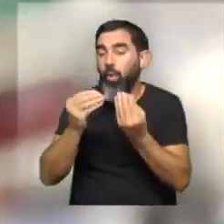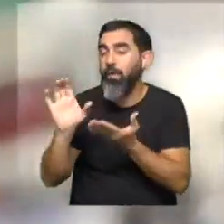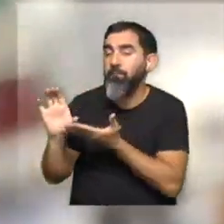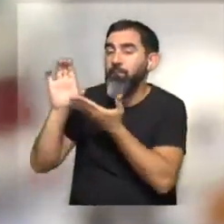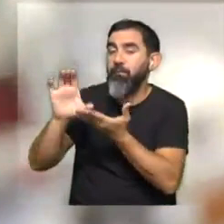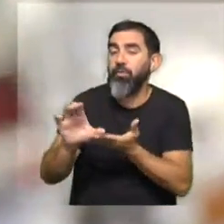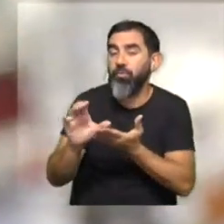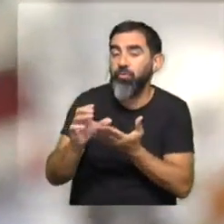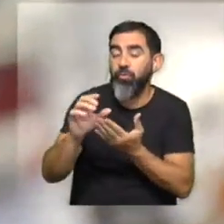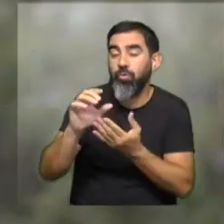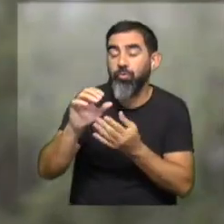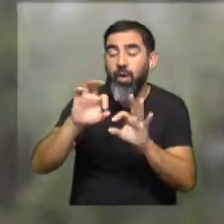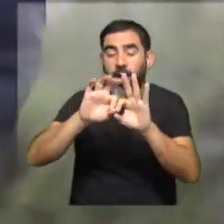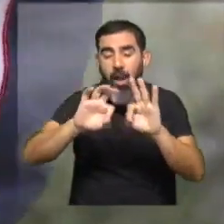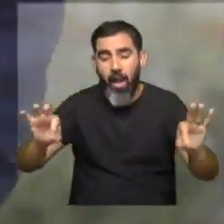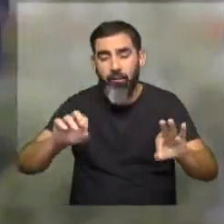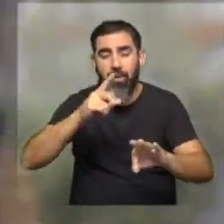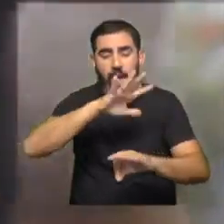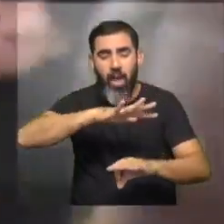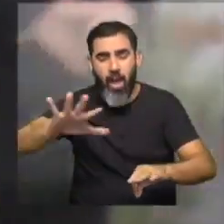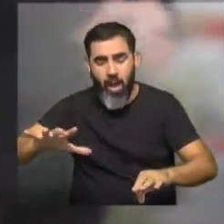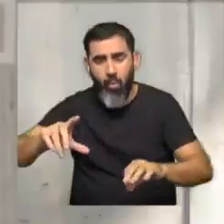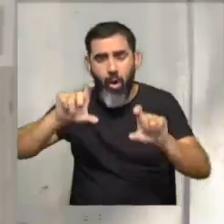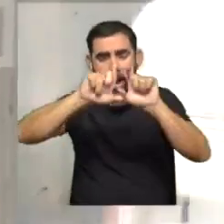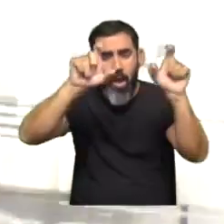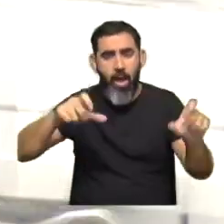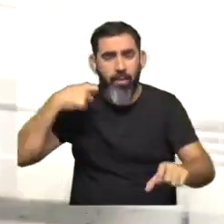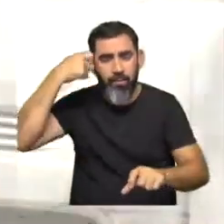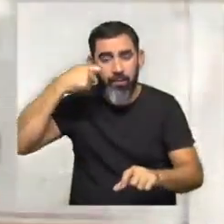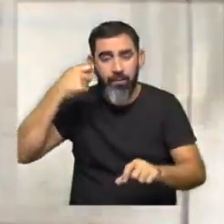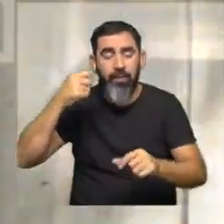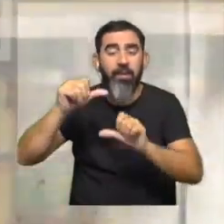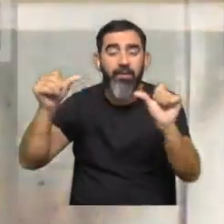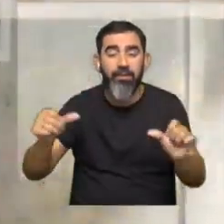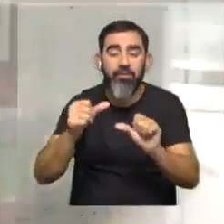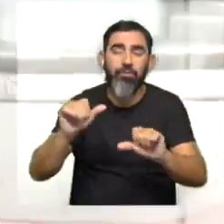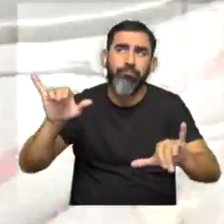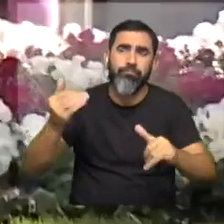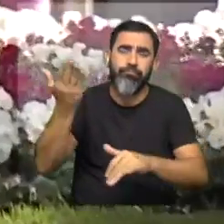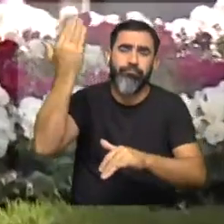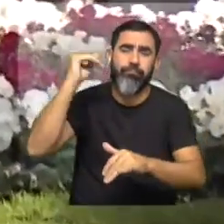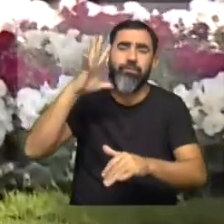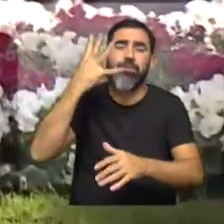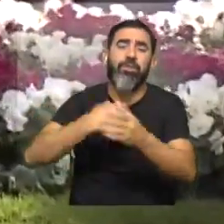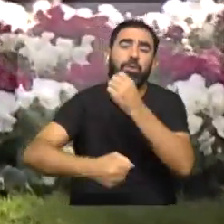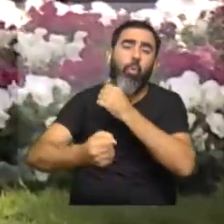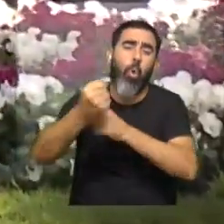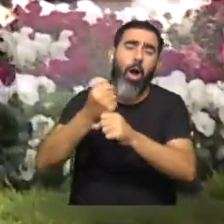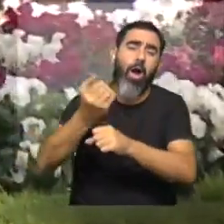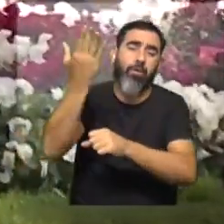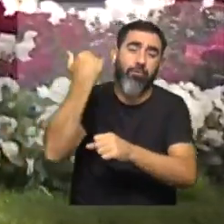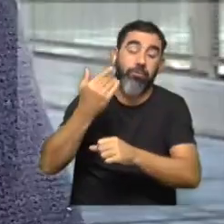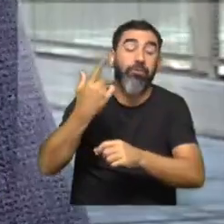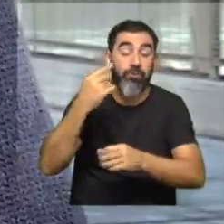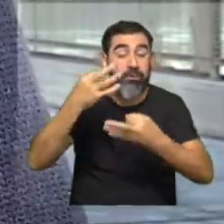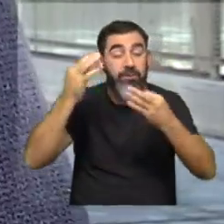inversiones de fibra óptica, cable submarino, data center, Antel Arena, que realizó hace 5 años. O sea que para